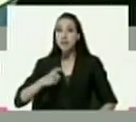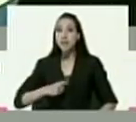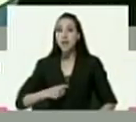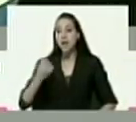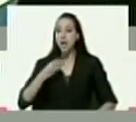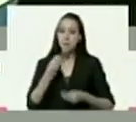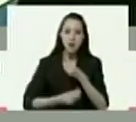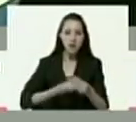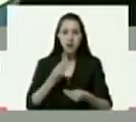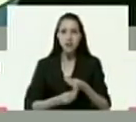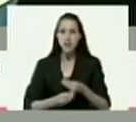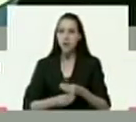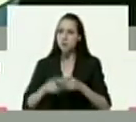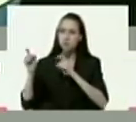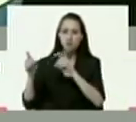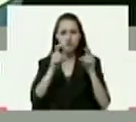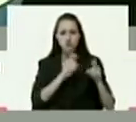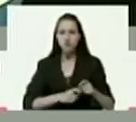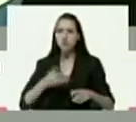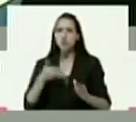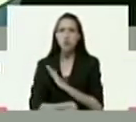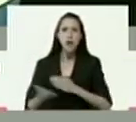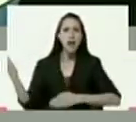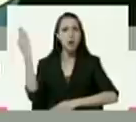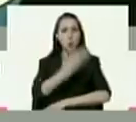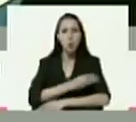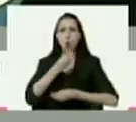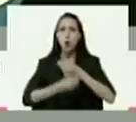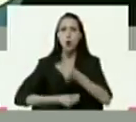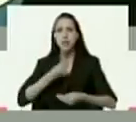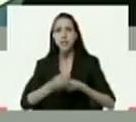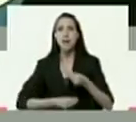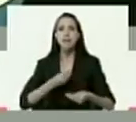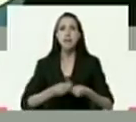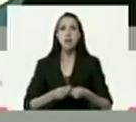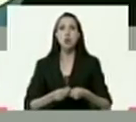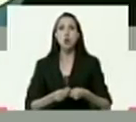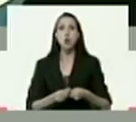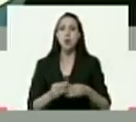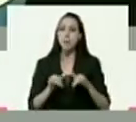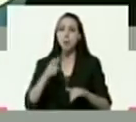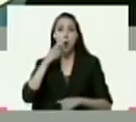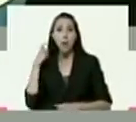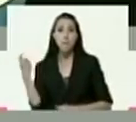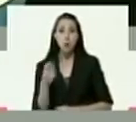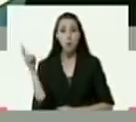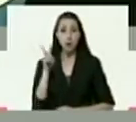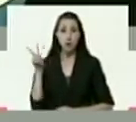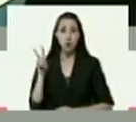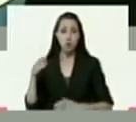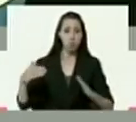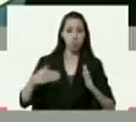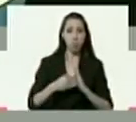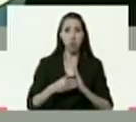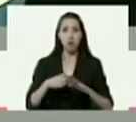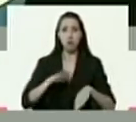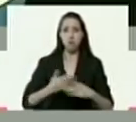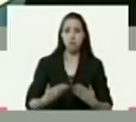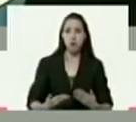e inducida por este bloqueo y estas sanciones en el pueblo venezolano para luego de manera